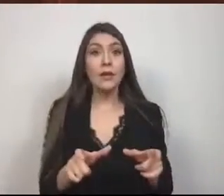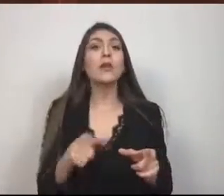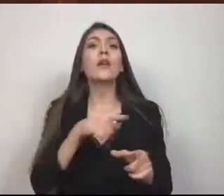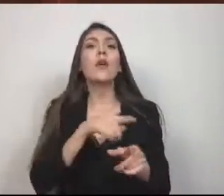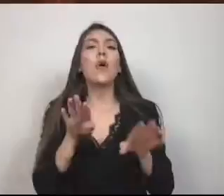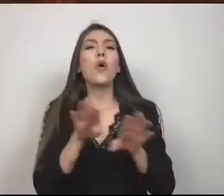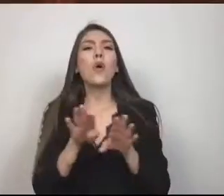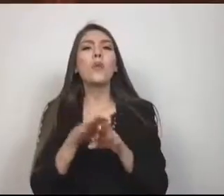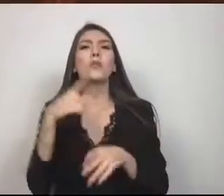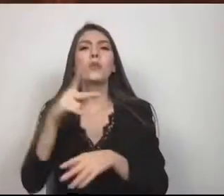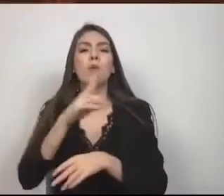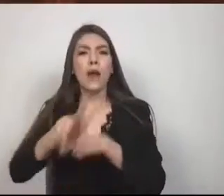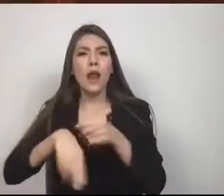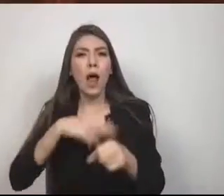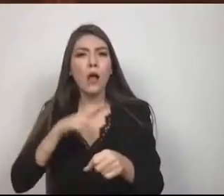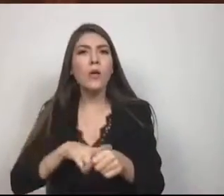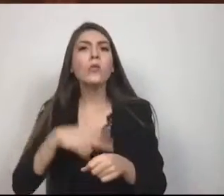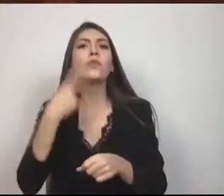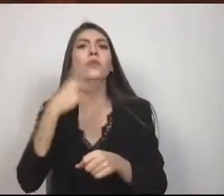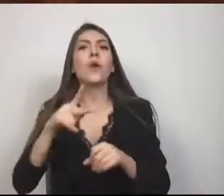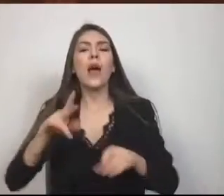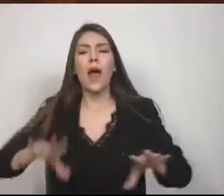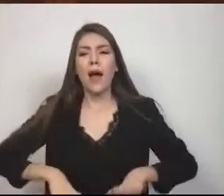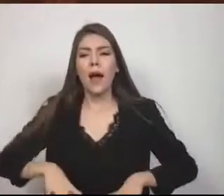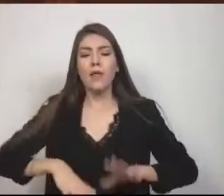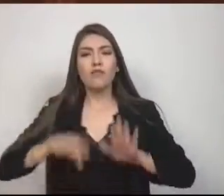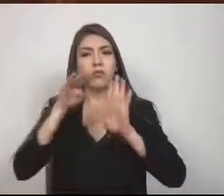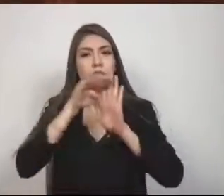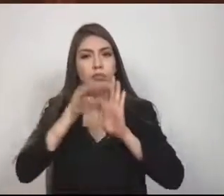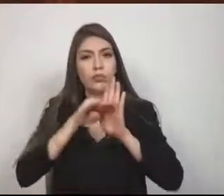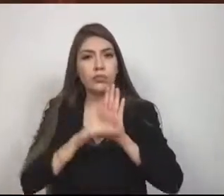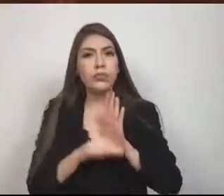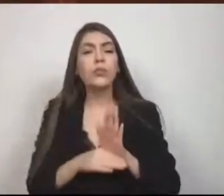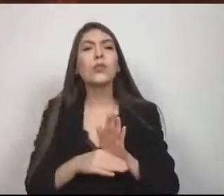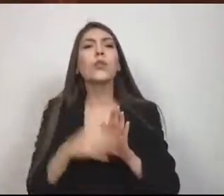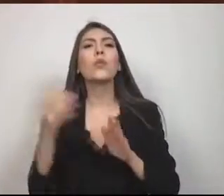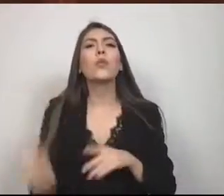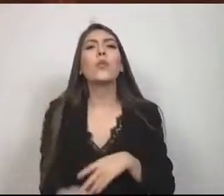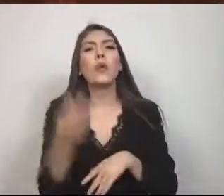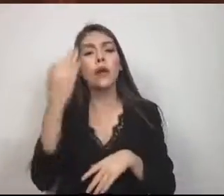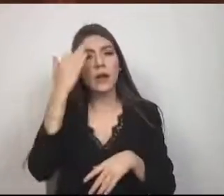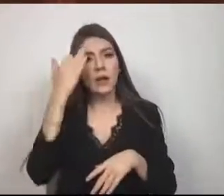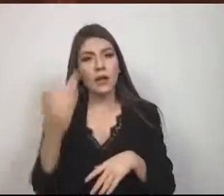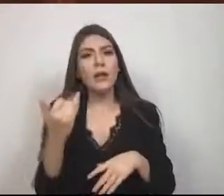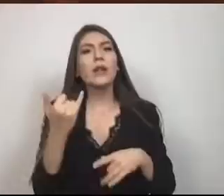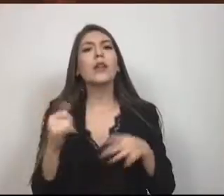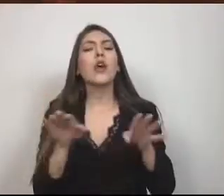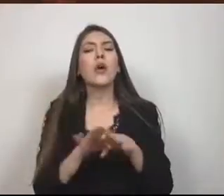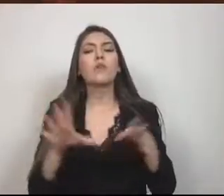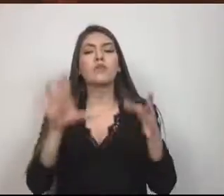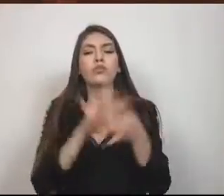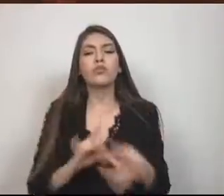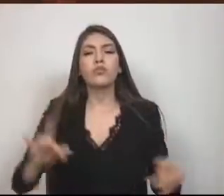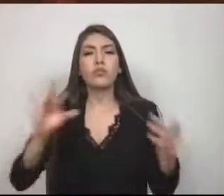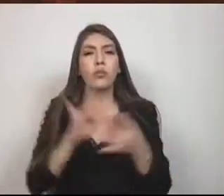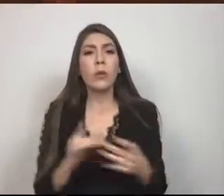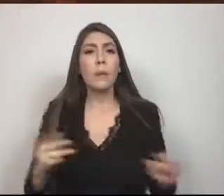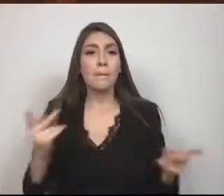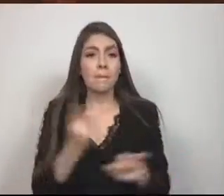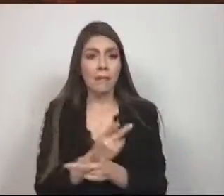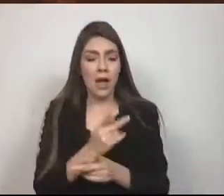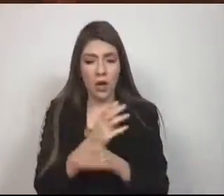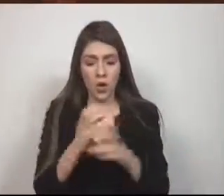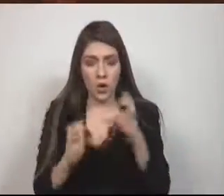características, tiempo para su expedición, su duración y la descripción de las acciones. En este